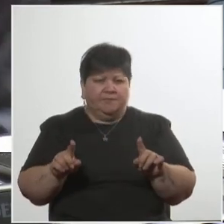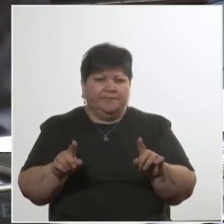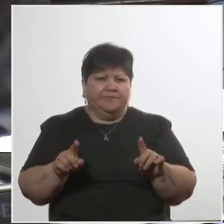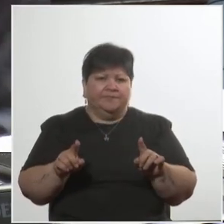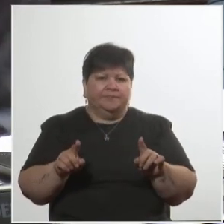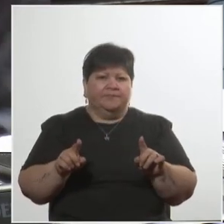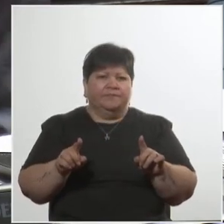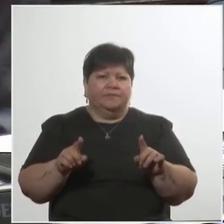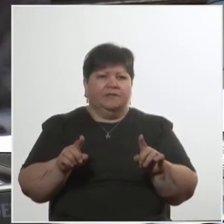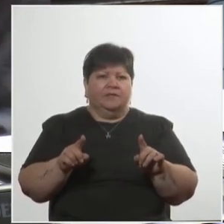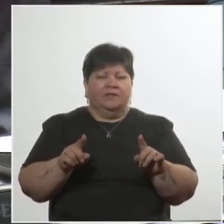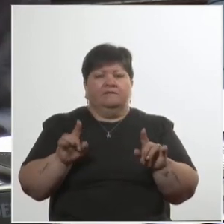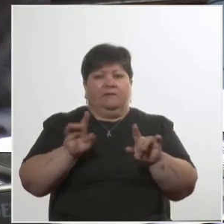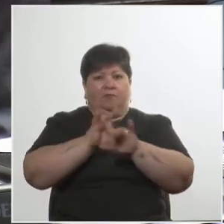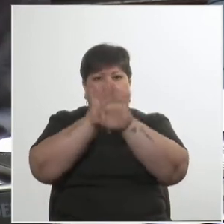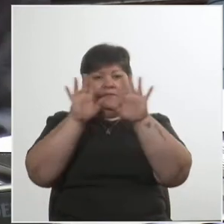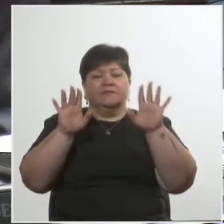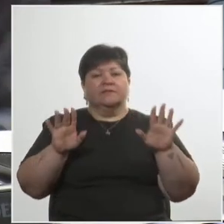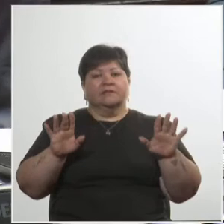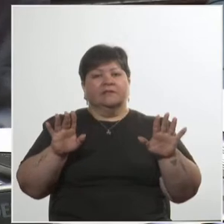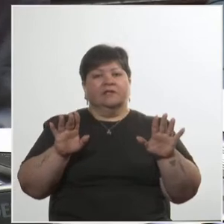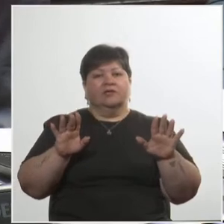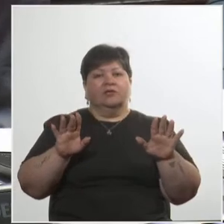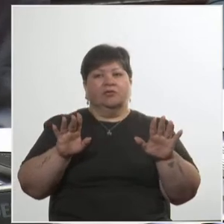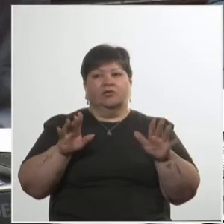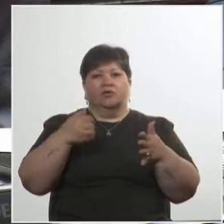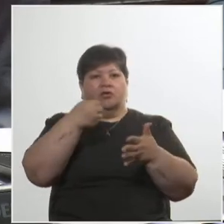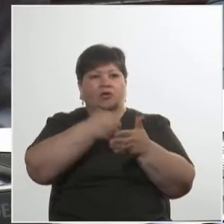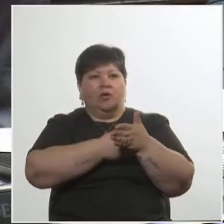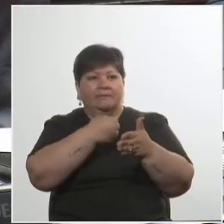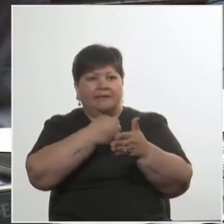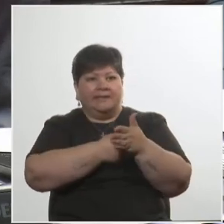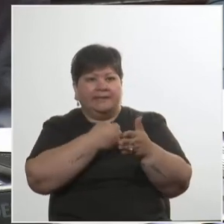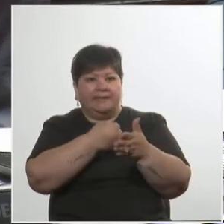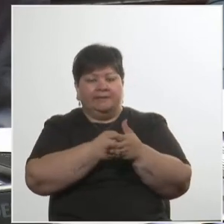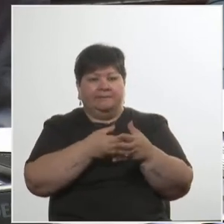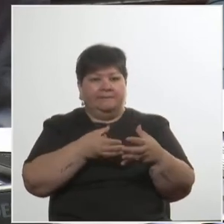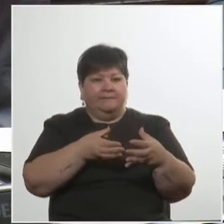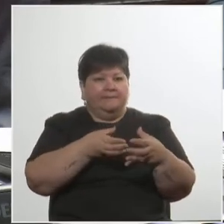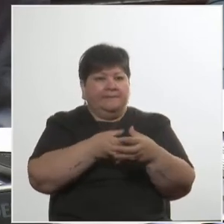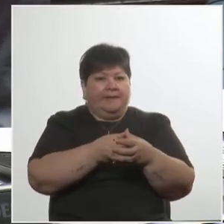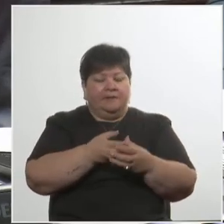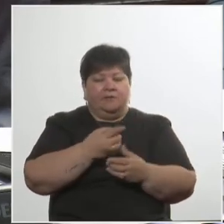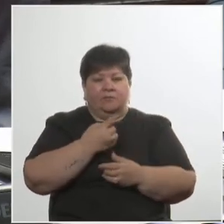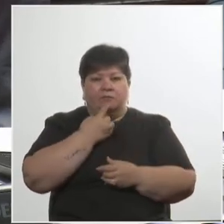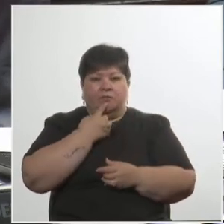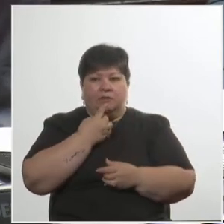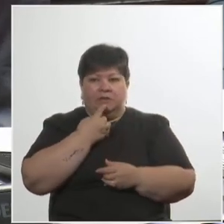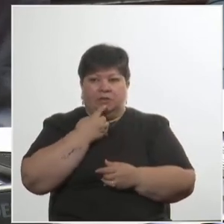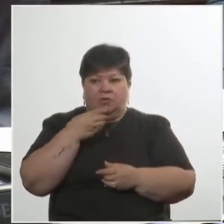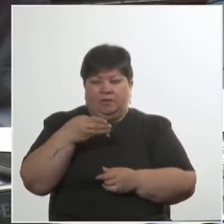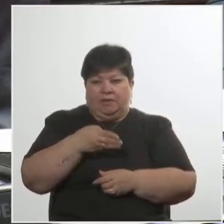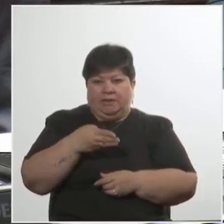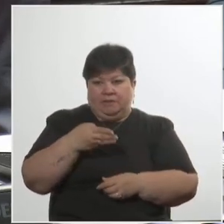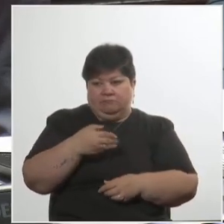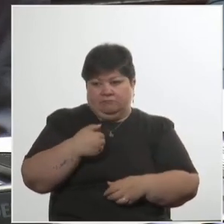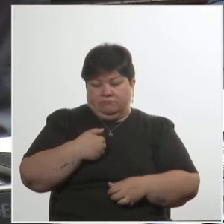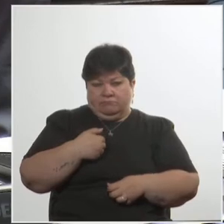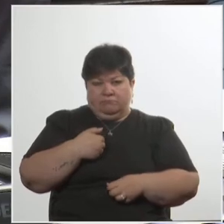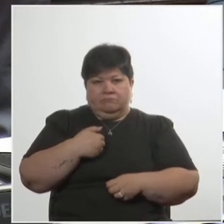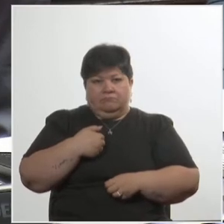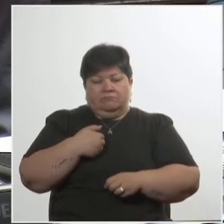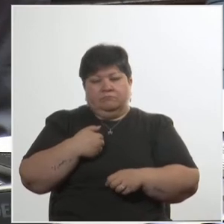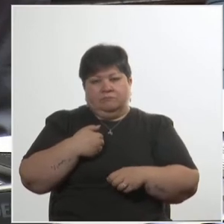vamos a hacer muy claros no militan en el partido político que integro sino en los partidos tradicionales